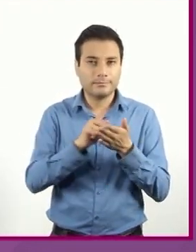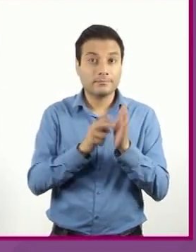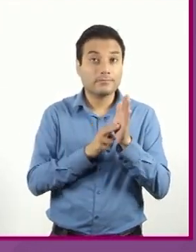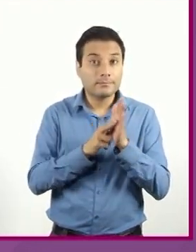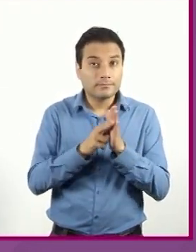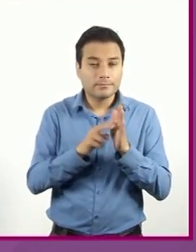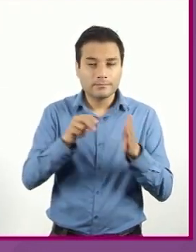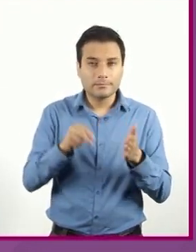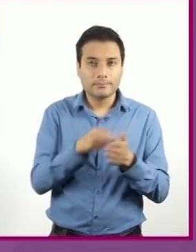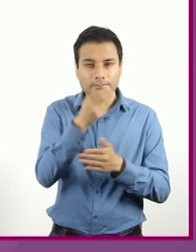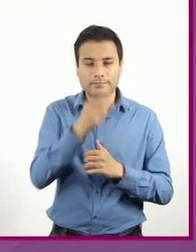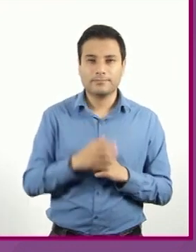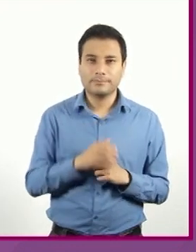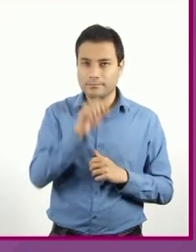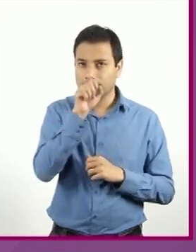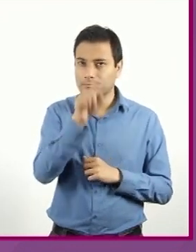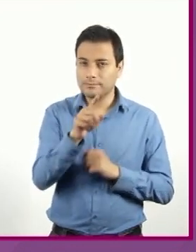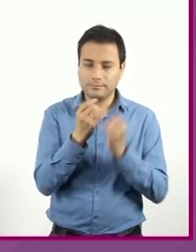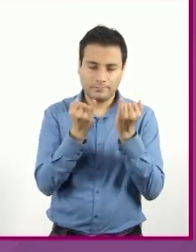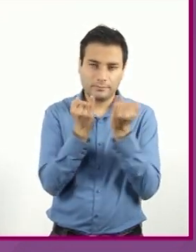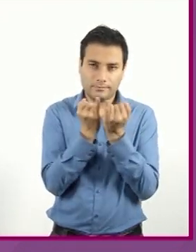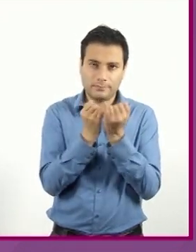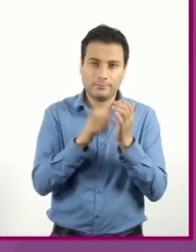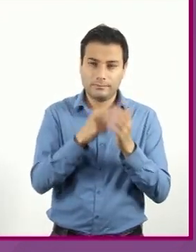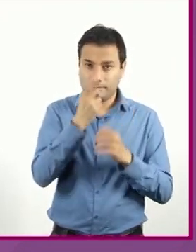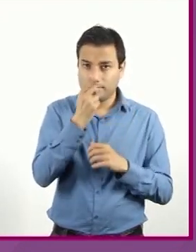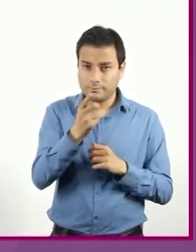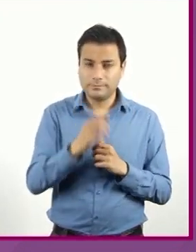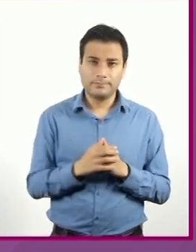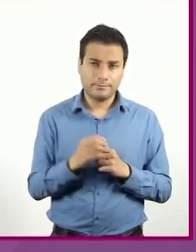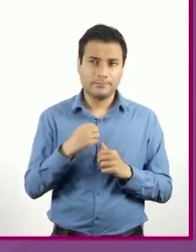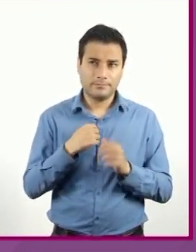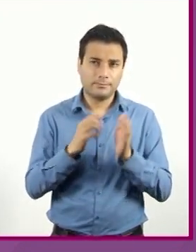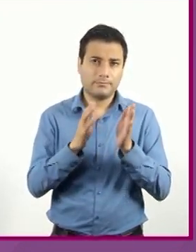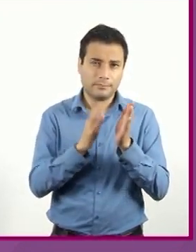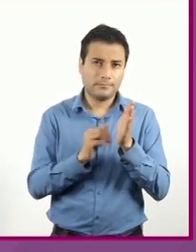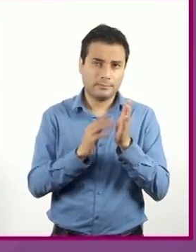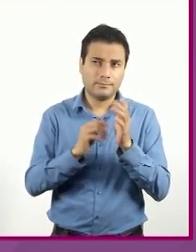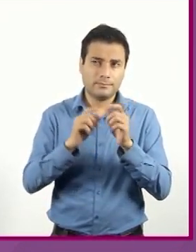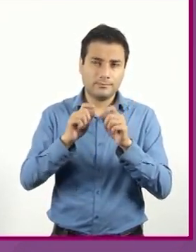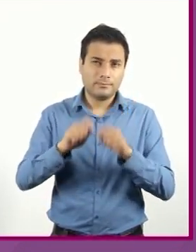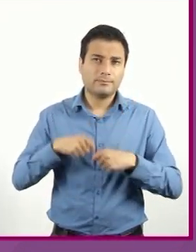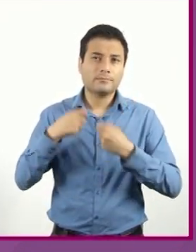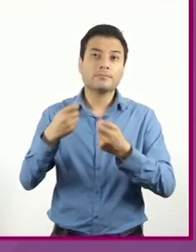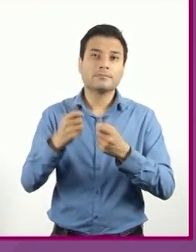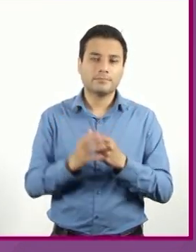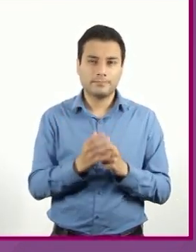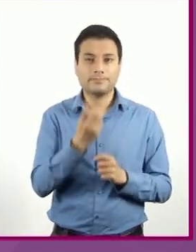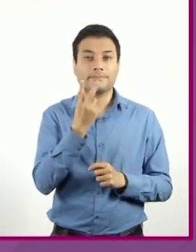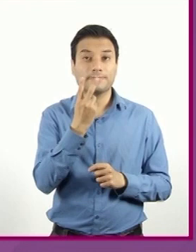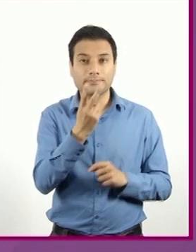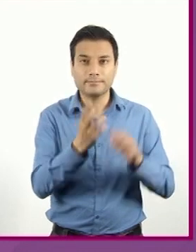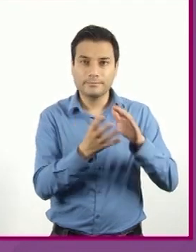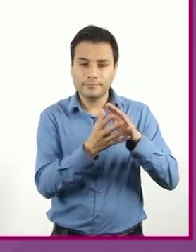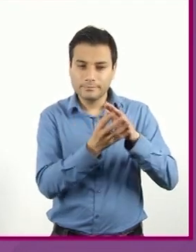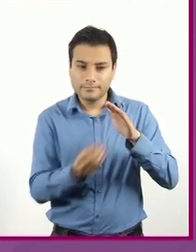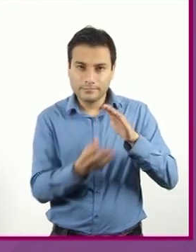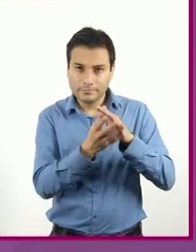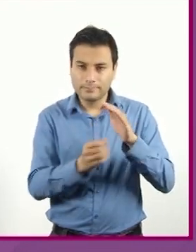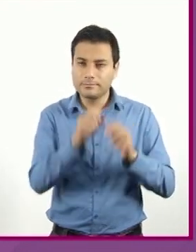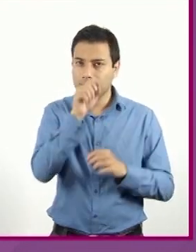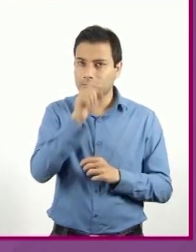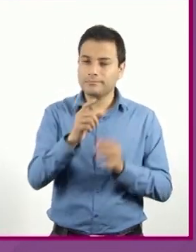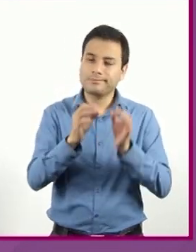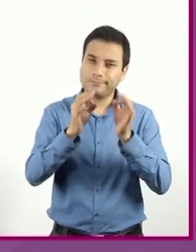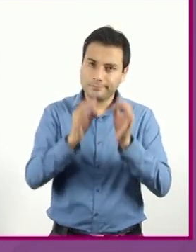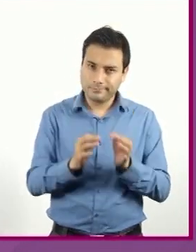negra. También dice: entregue la documentación requerida en 2 fotocopias y en la original,